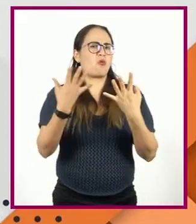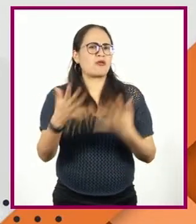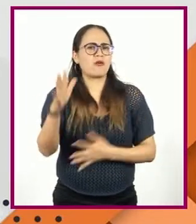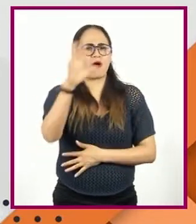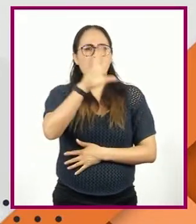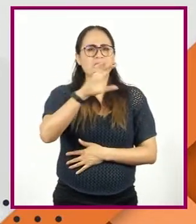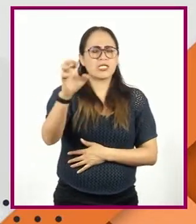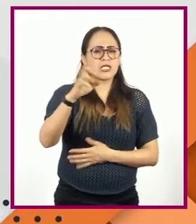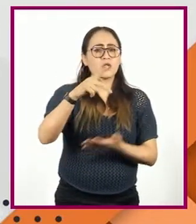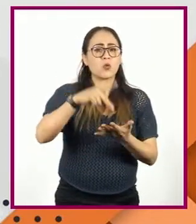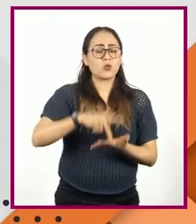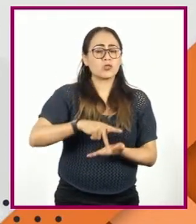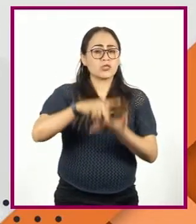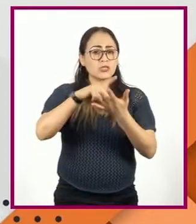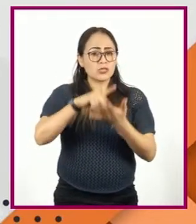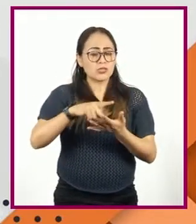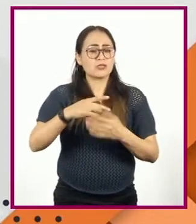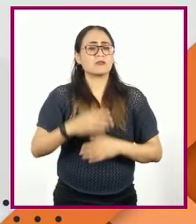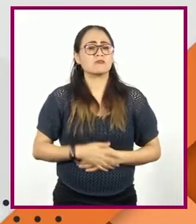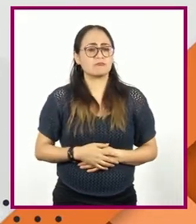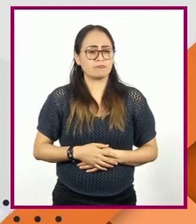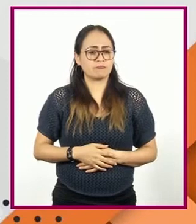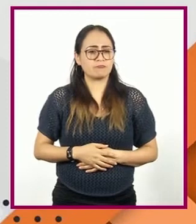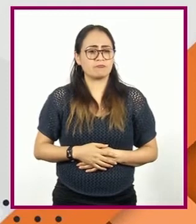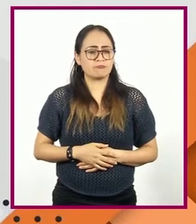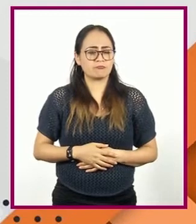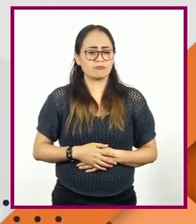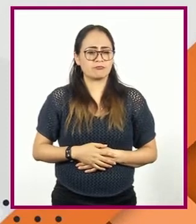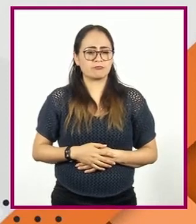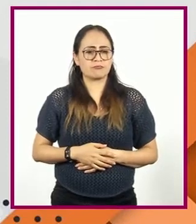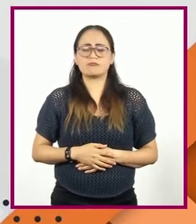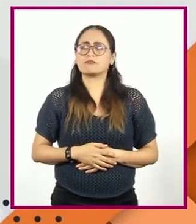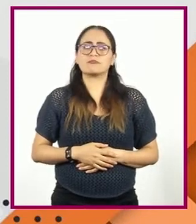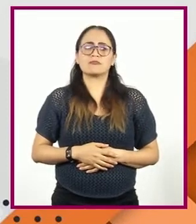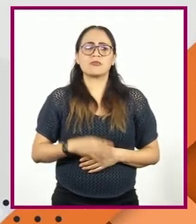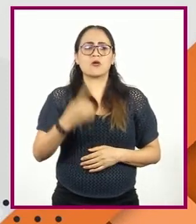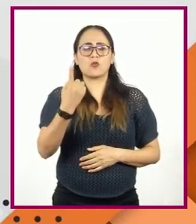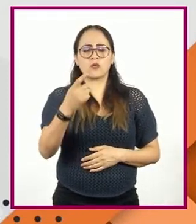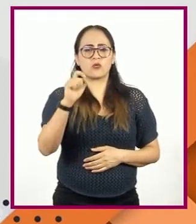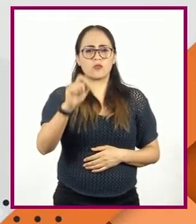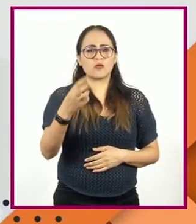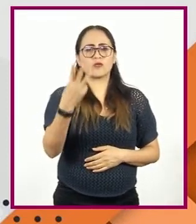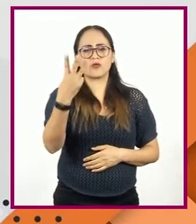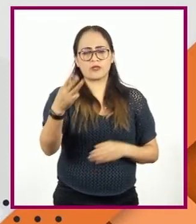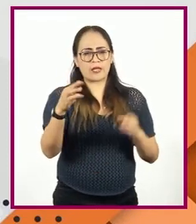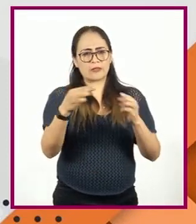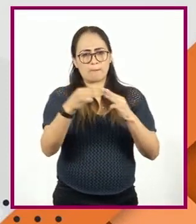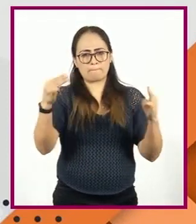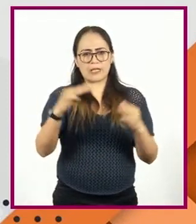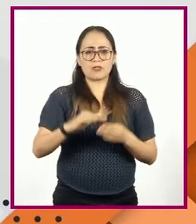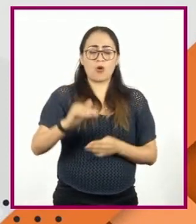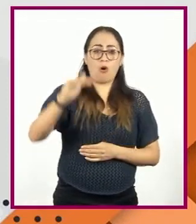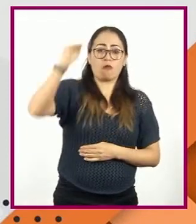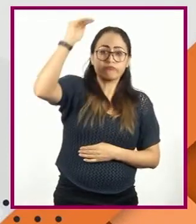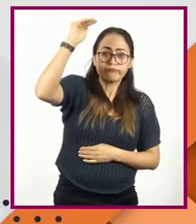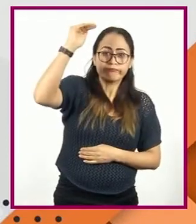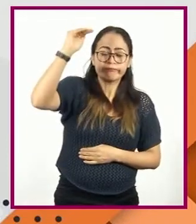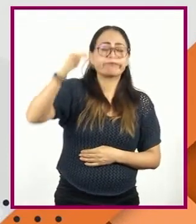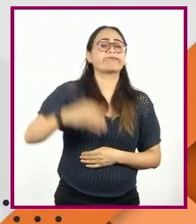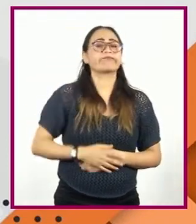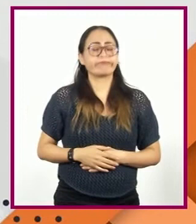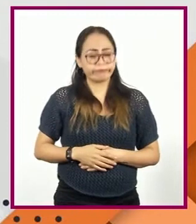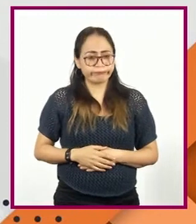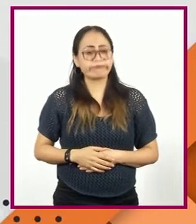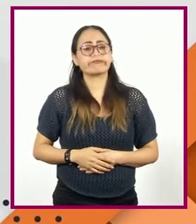toneladas, 3 metros de longitud y 1.3 metros de altura en la parte